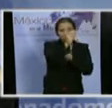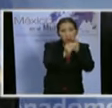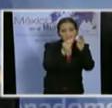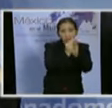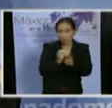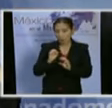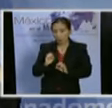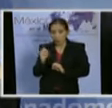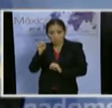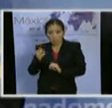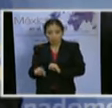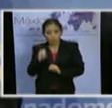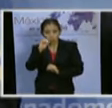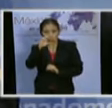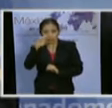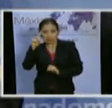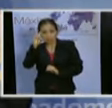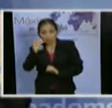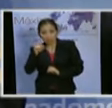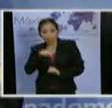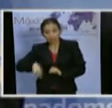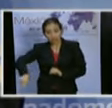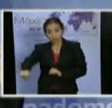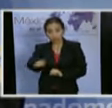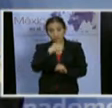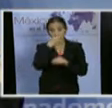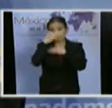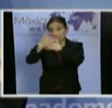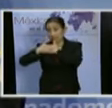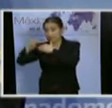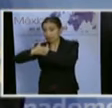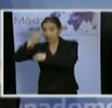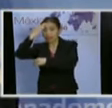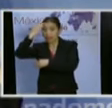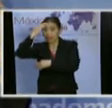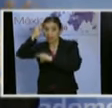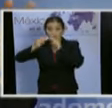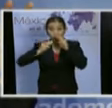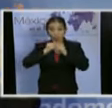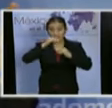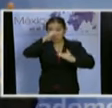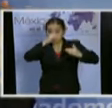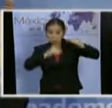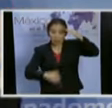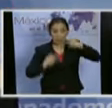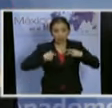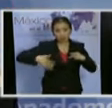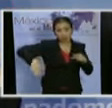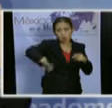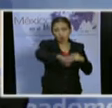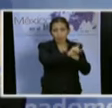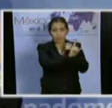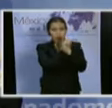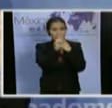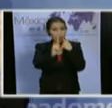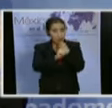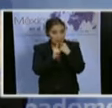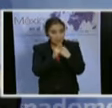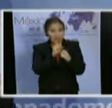Mundial o la propia OCDE, están alertando a los líderes mundiales de que la desigualdad es un problema